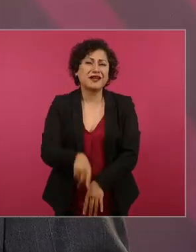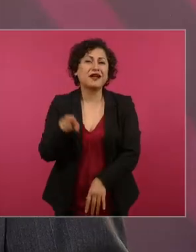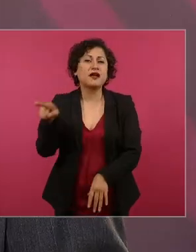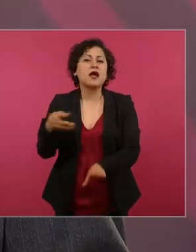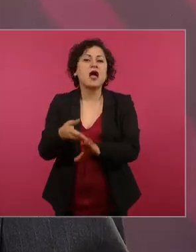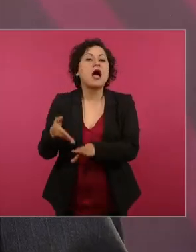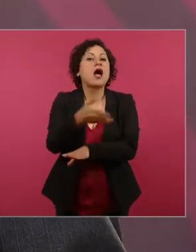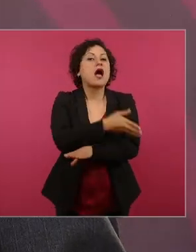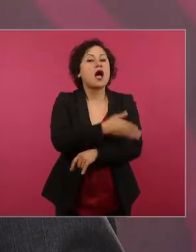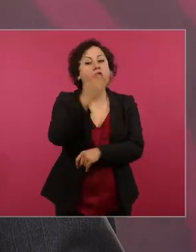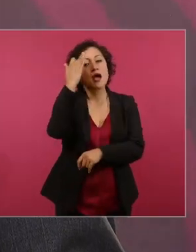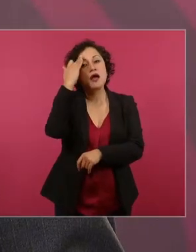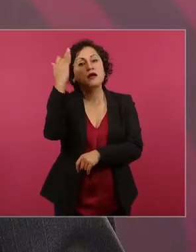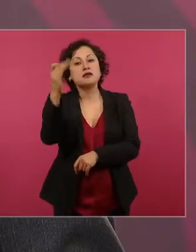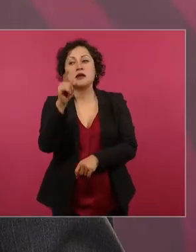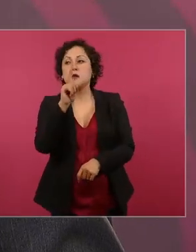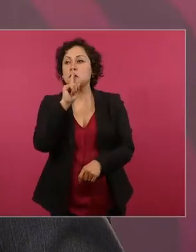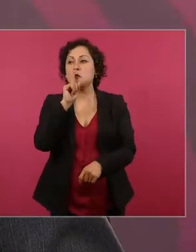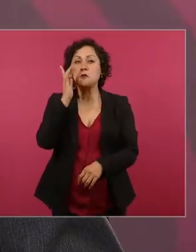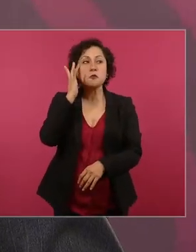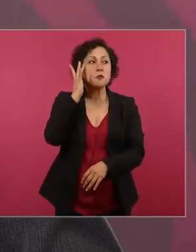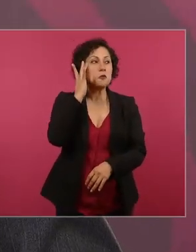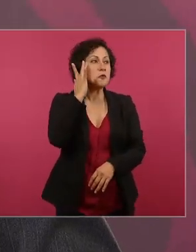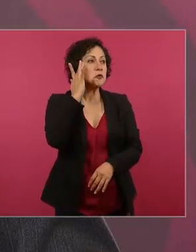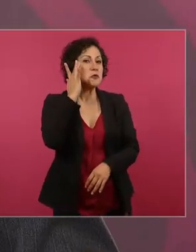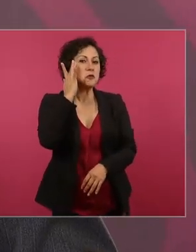Ya no se puede.